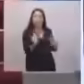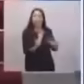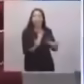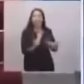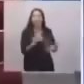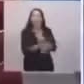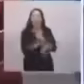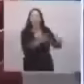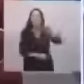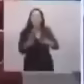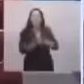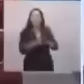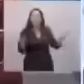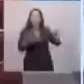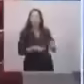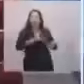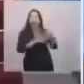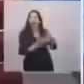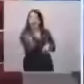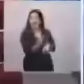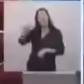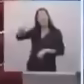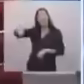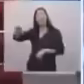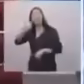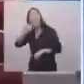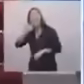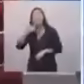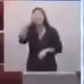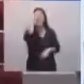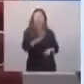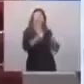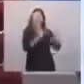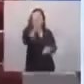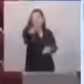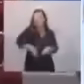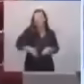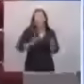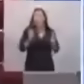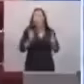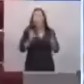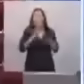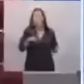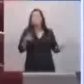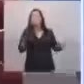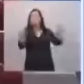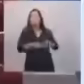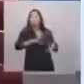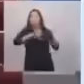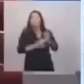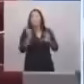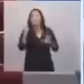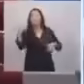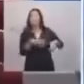retenciones todo va a ir a preo no tiene nada que ver con cuando decí vamos a volver a devaluar se especula por eso